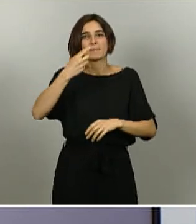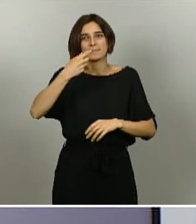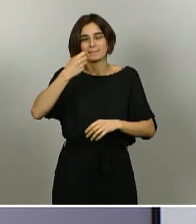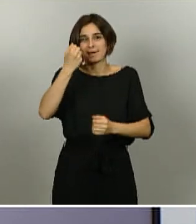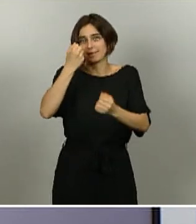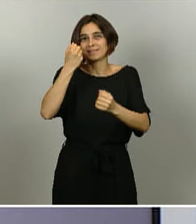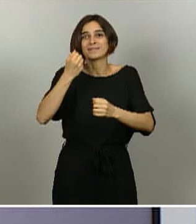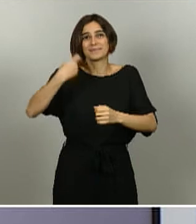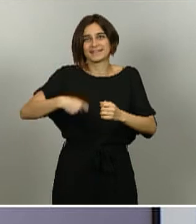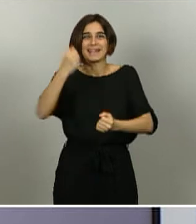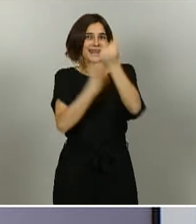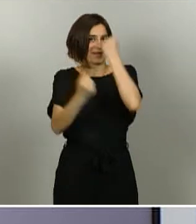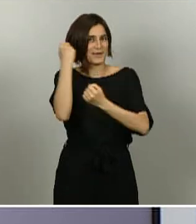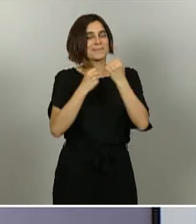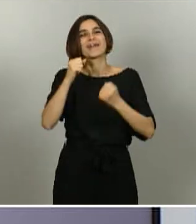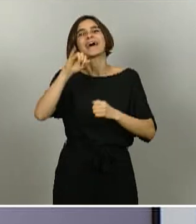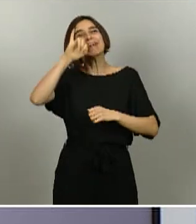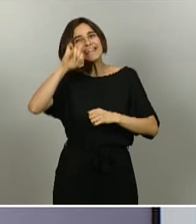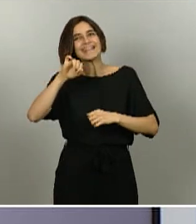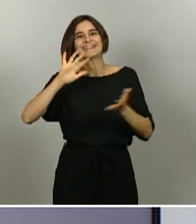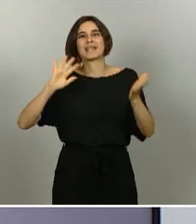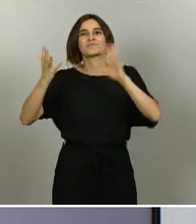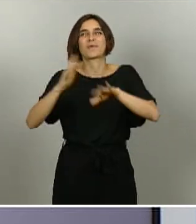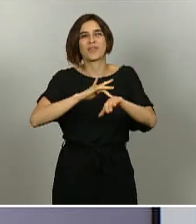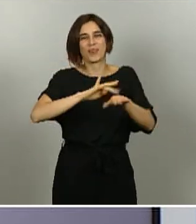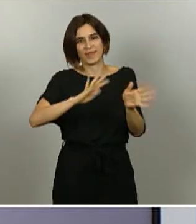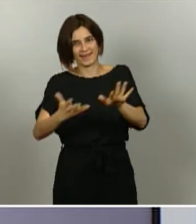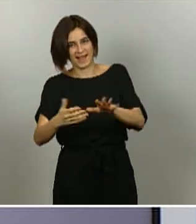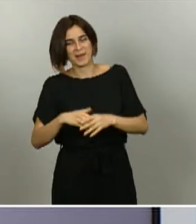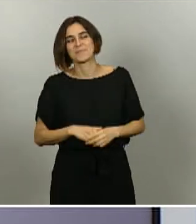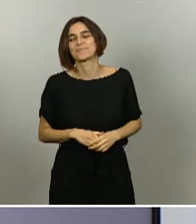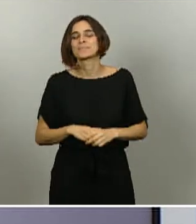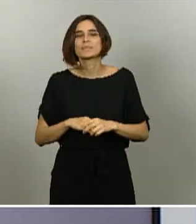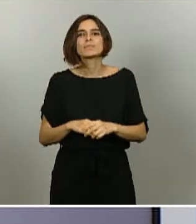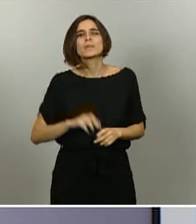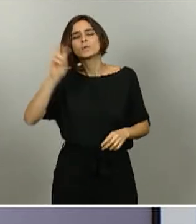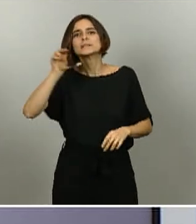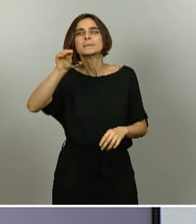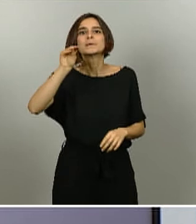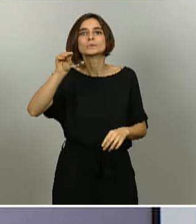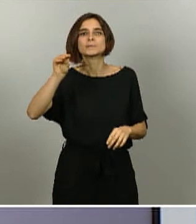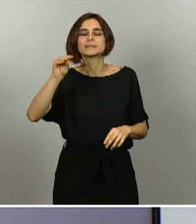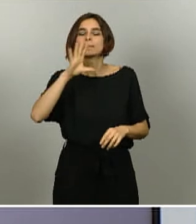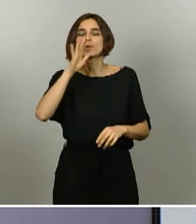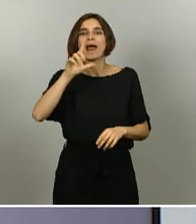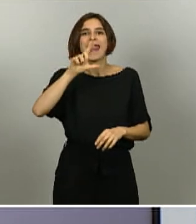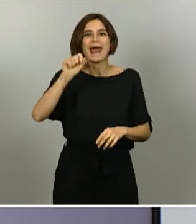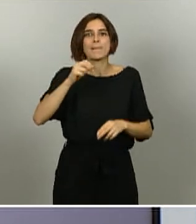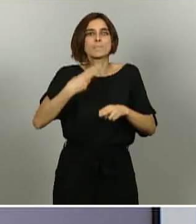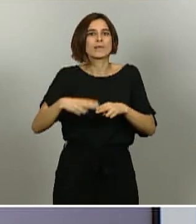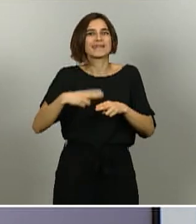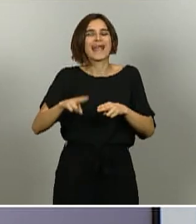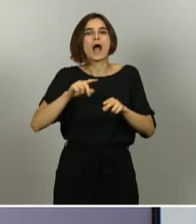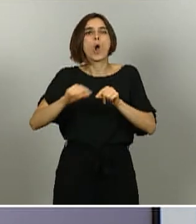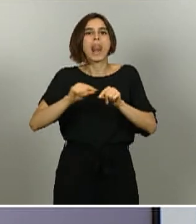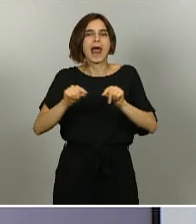Más cosas. No sé si le preguntaba a la Política Online. Ha dicho el número total de sanitarios infectados.